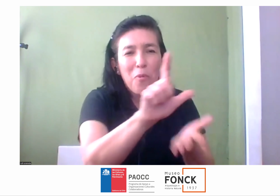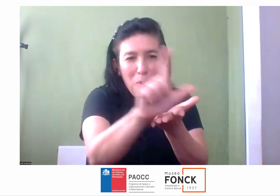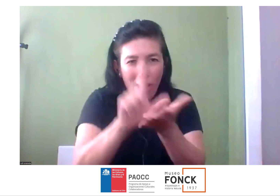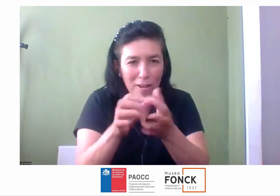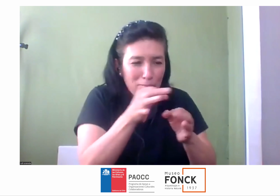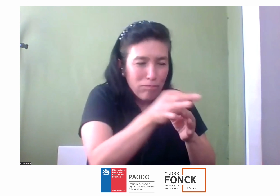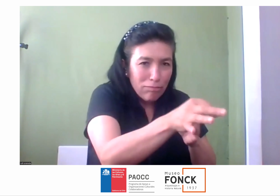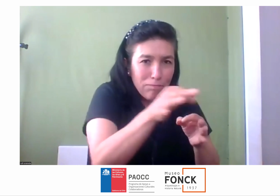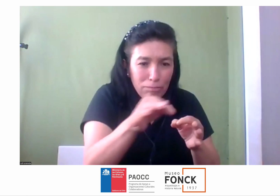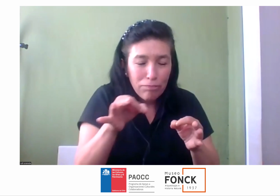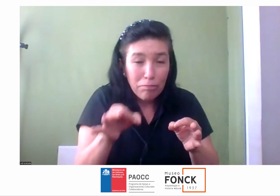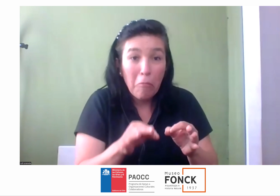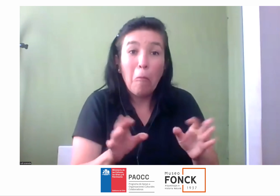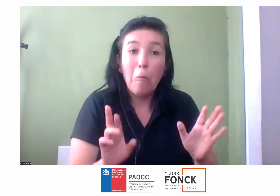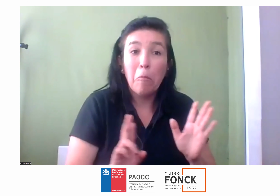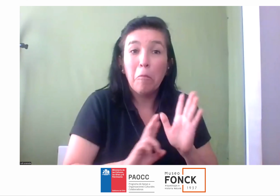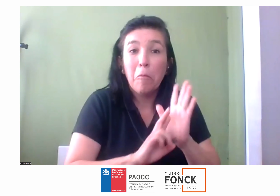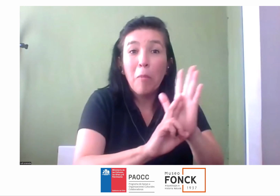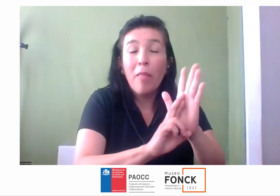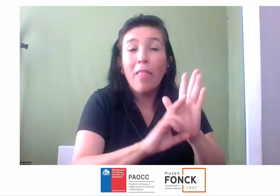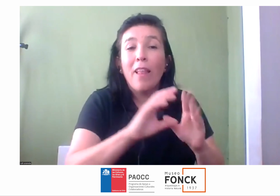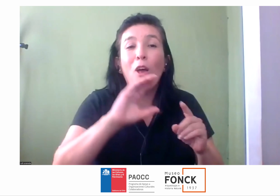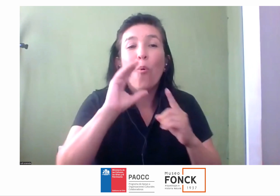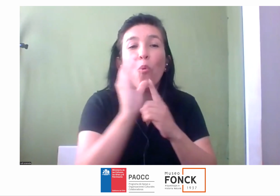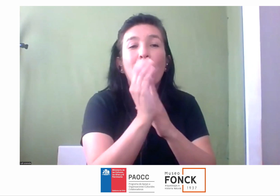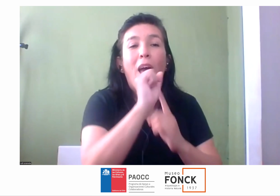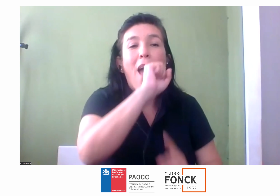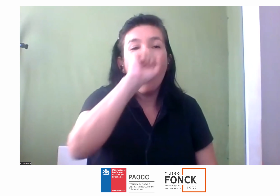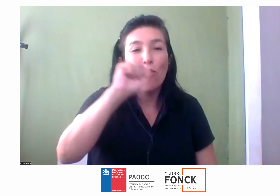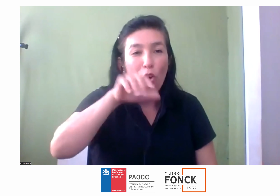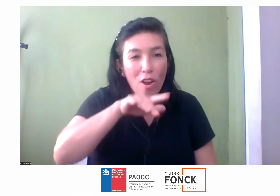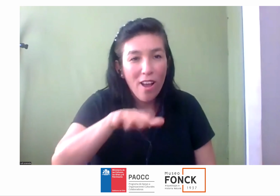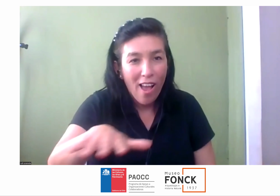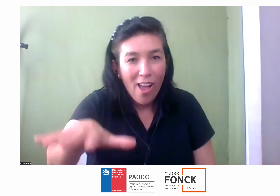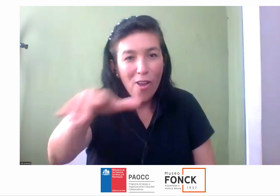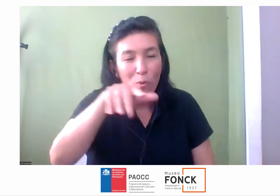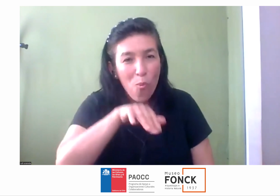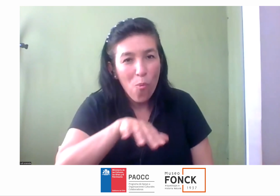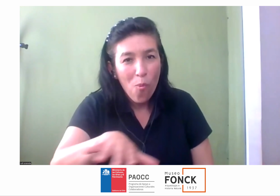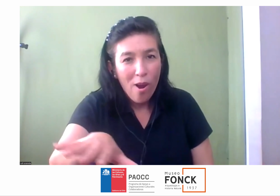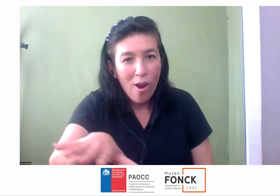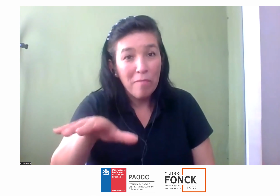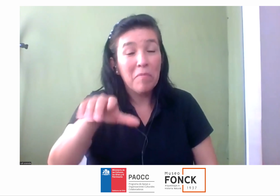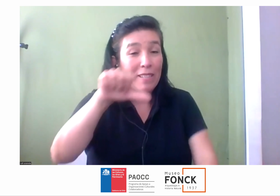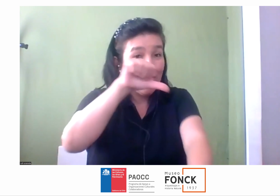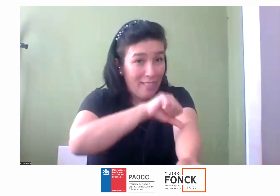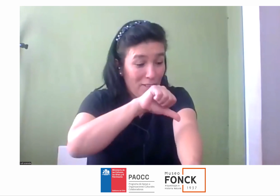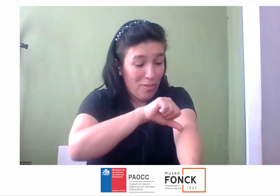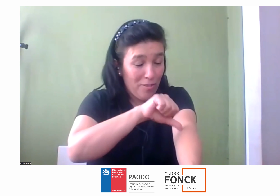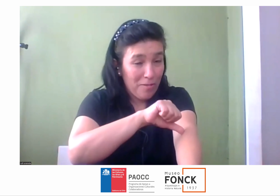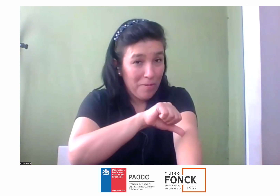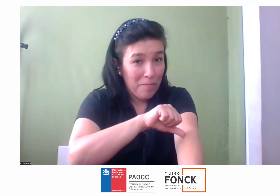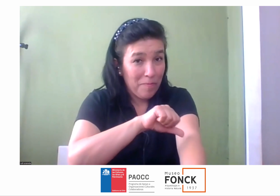que podrían estar representados justamente por esta cultura aconcagua, que reside más, digamos, en Chile central para el periodo intermedio